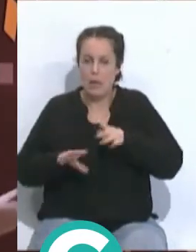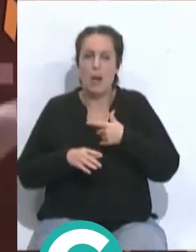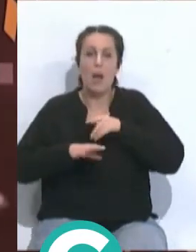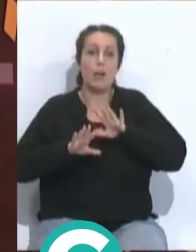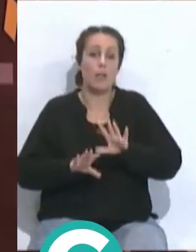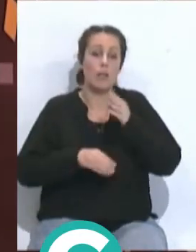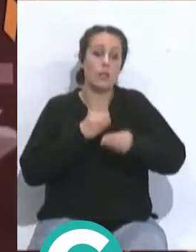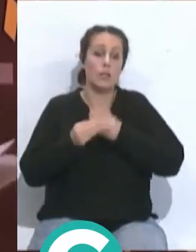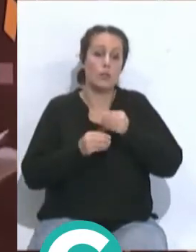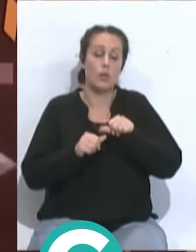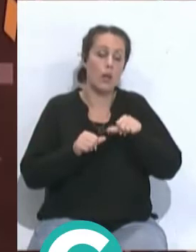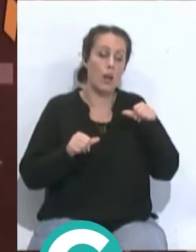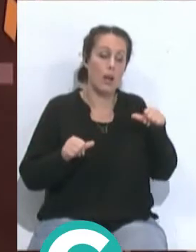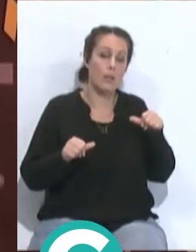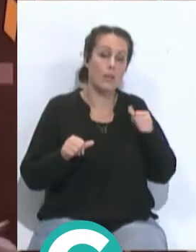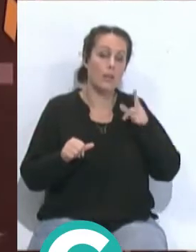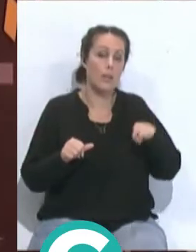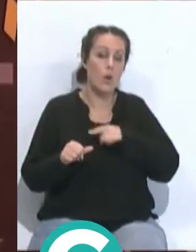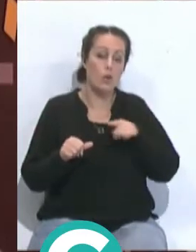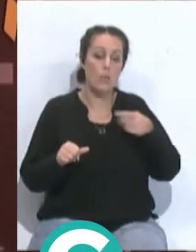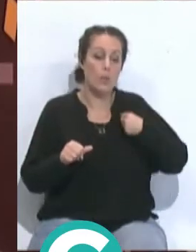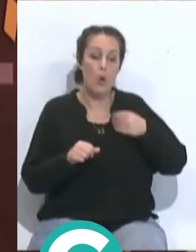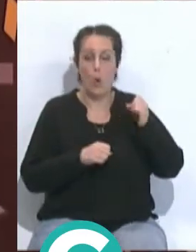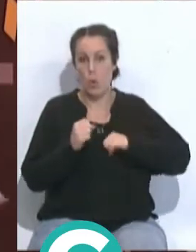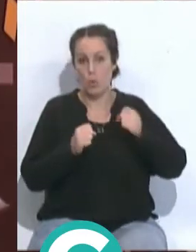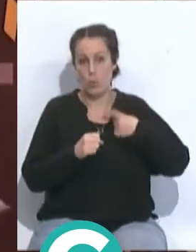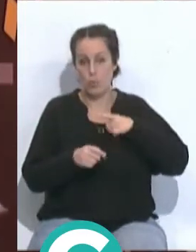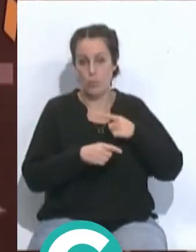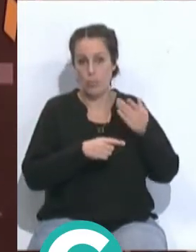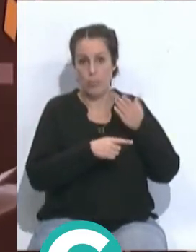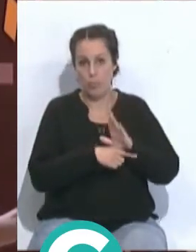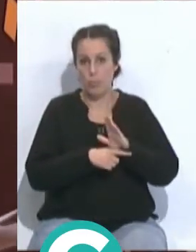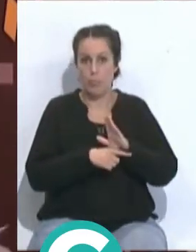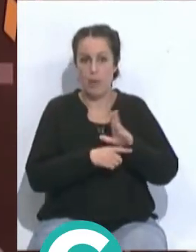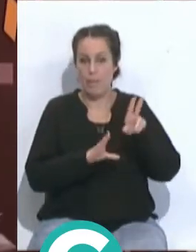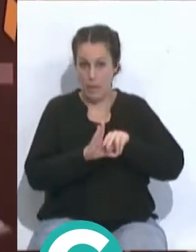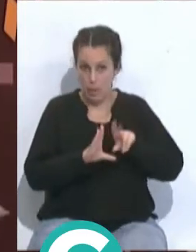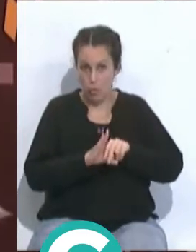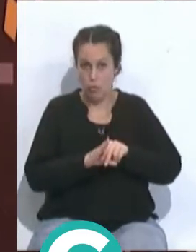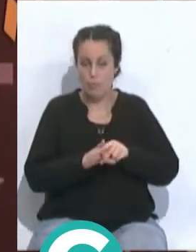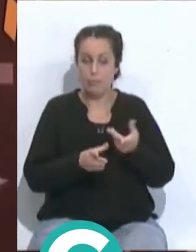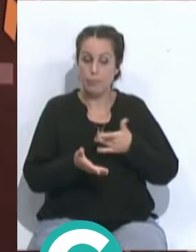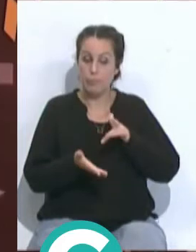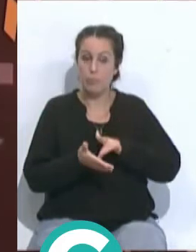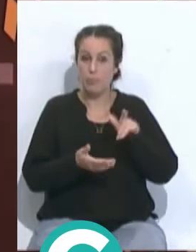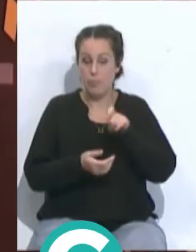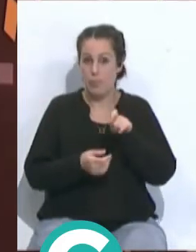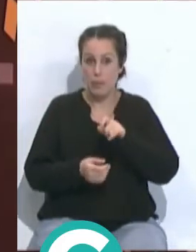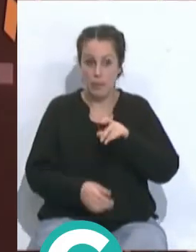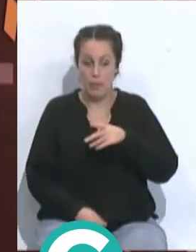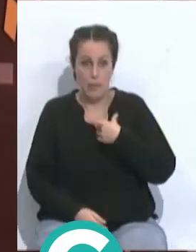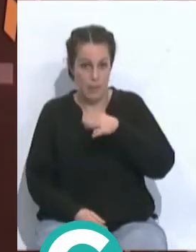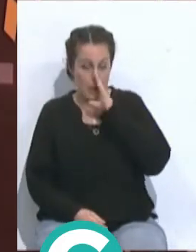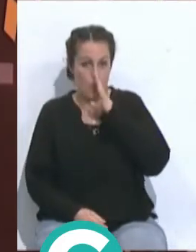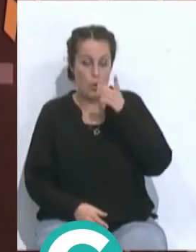de que lo hayan hecho anticipadamente o no, en este concurso del que vamos a ofrecerles ahora los vídeos, el celebrado en el mes de febrero por parte de